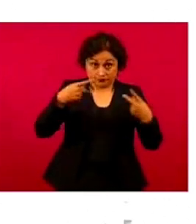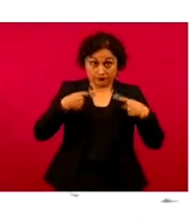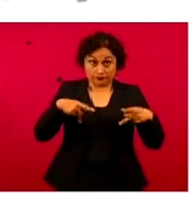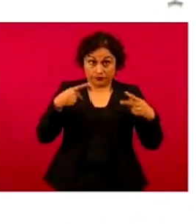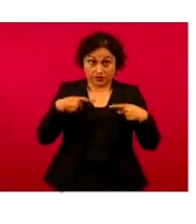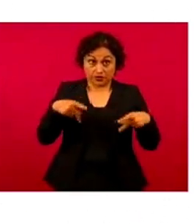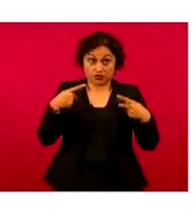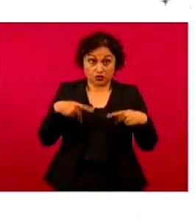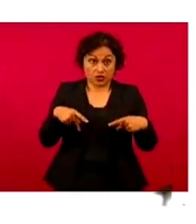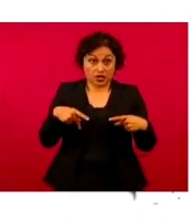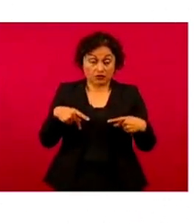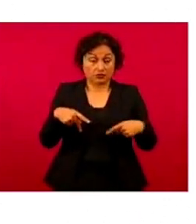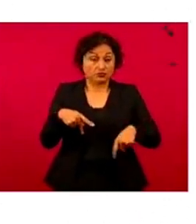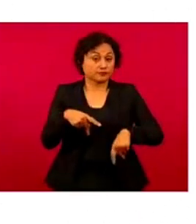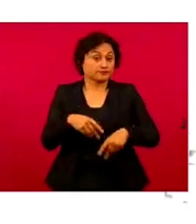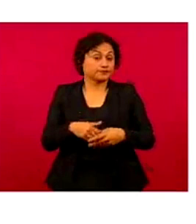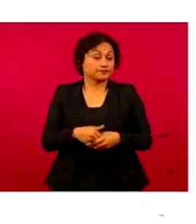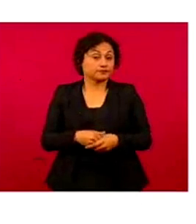no tenían